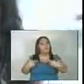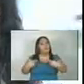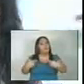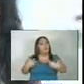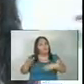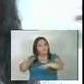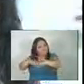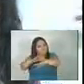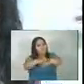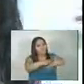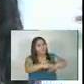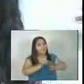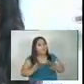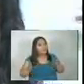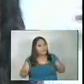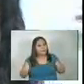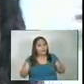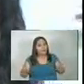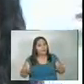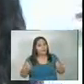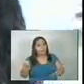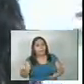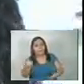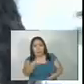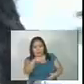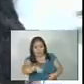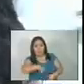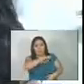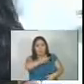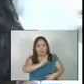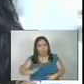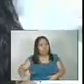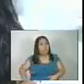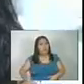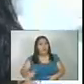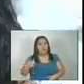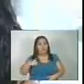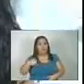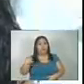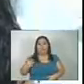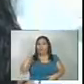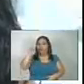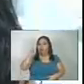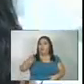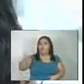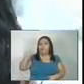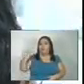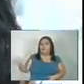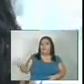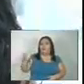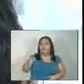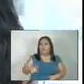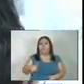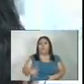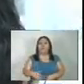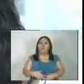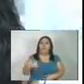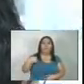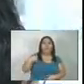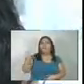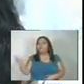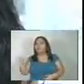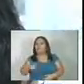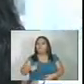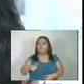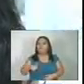hacemos un llamado a toda la ciudadanía, al salvadoreño, de verdad, pues, yo vine hace dos años y lo cual me fui y